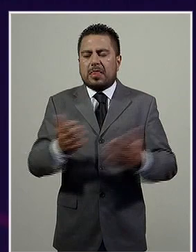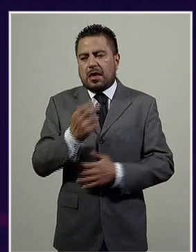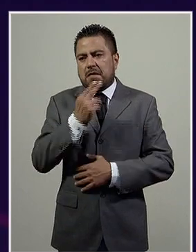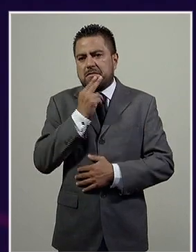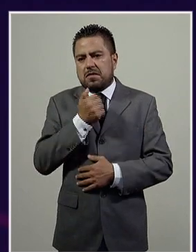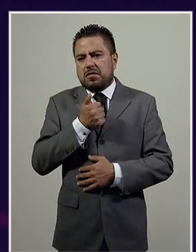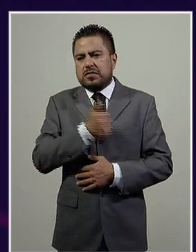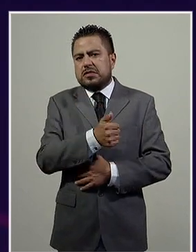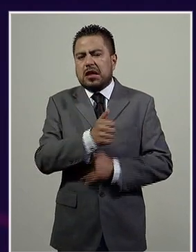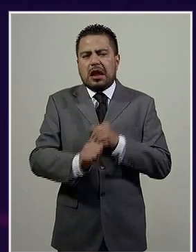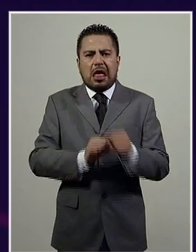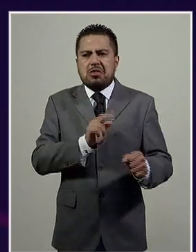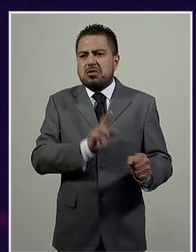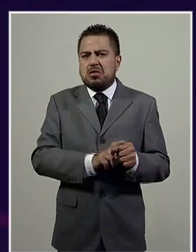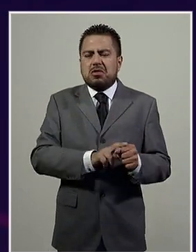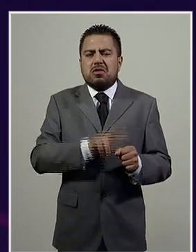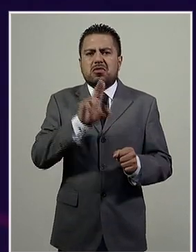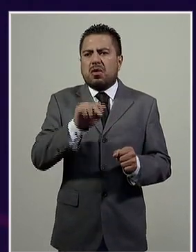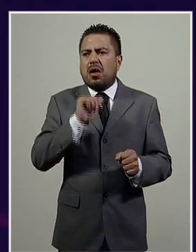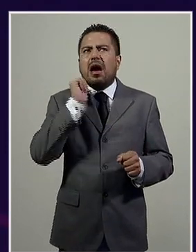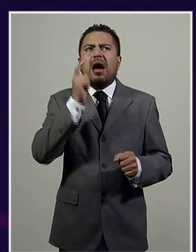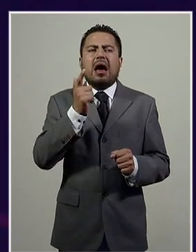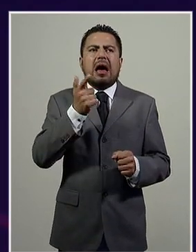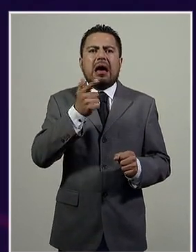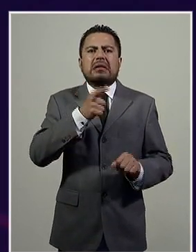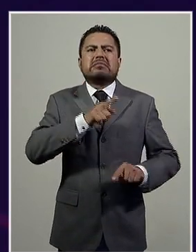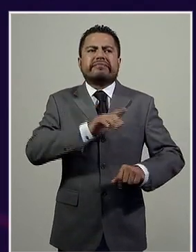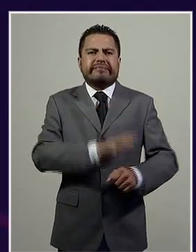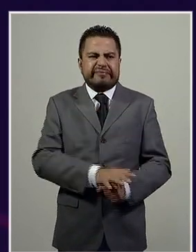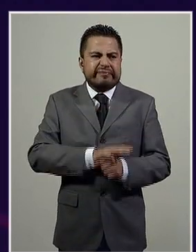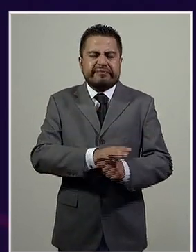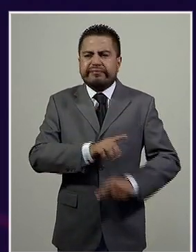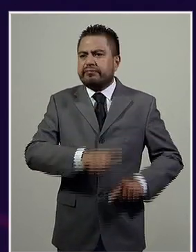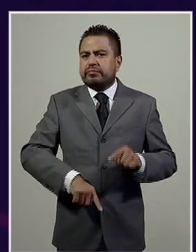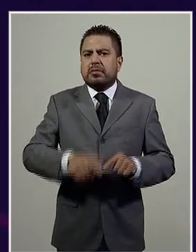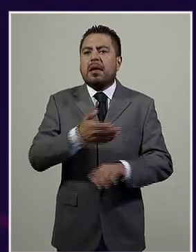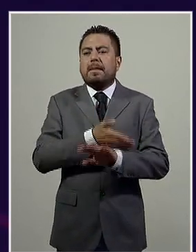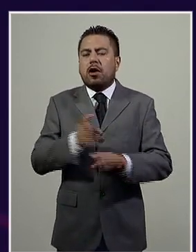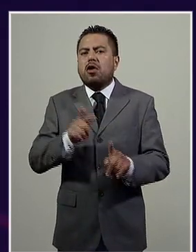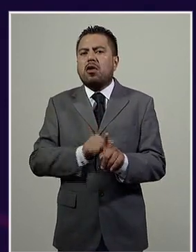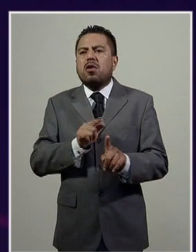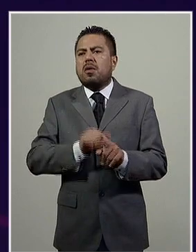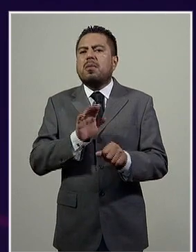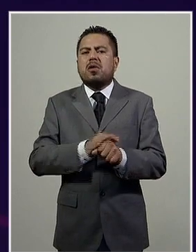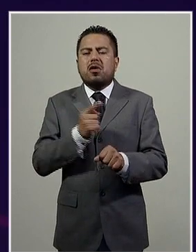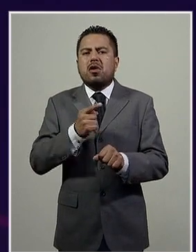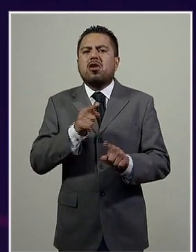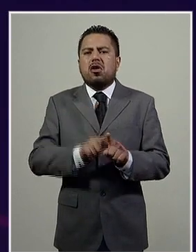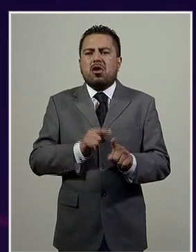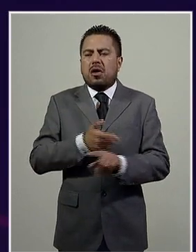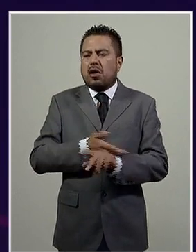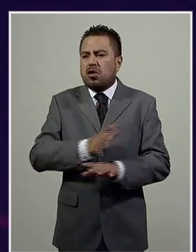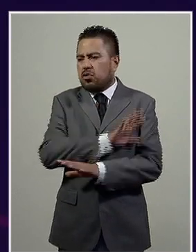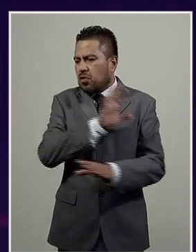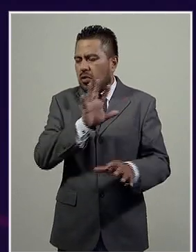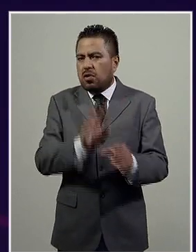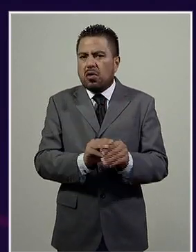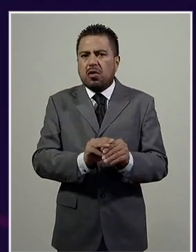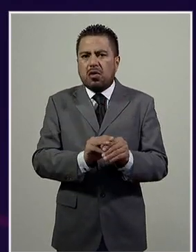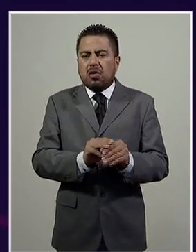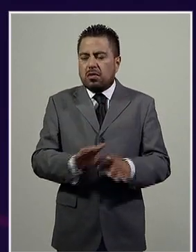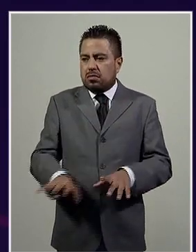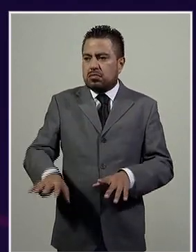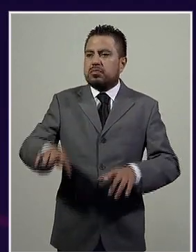funciones naturalmente, ¿no? No hay nada que lo esté impidiendo. Y es color blanco porque el color blanco contiene todo el espectro